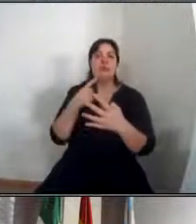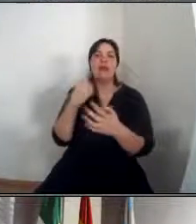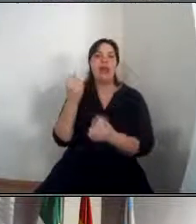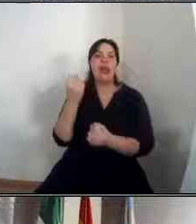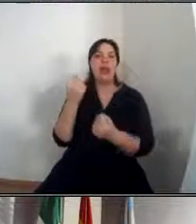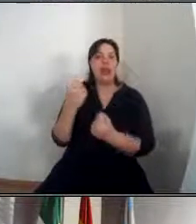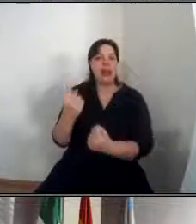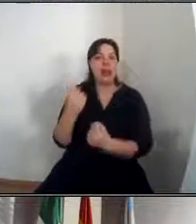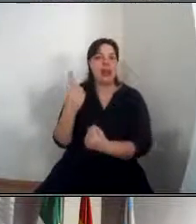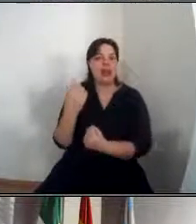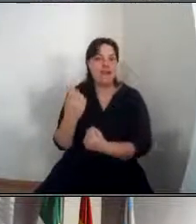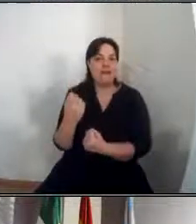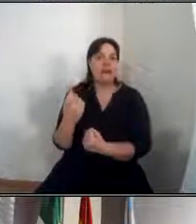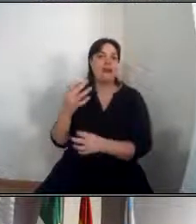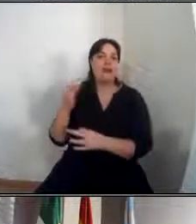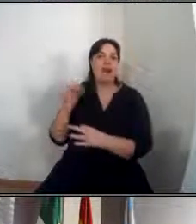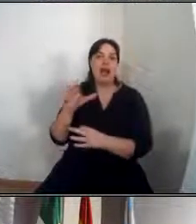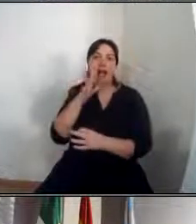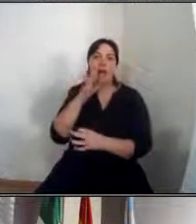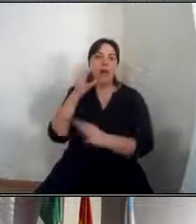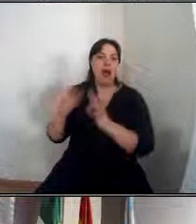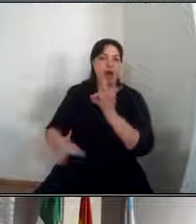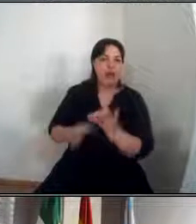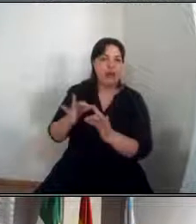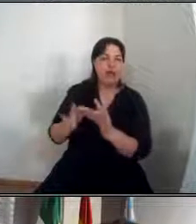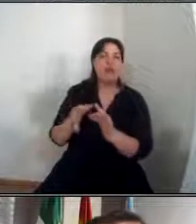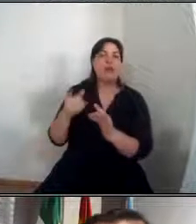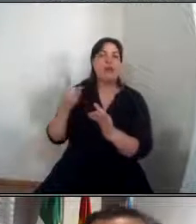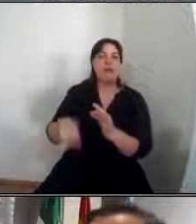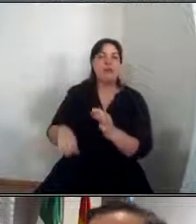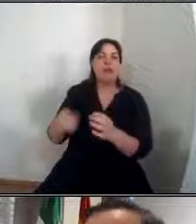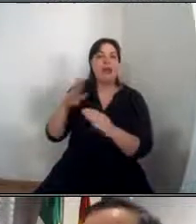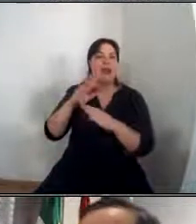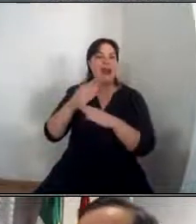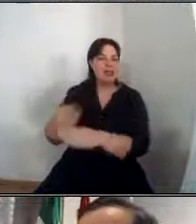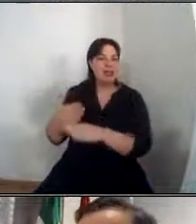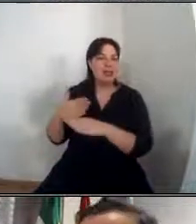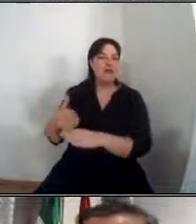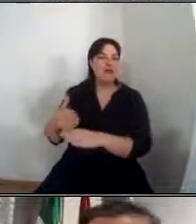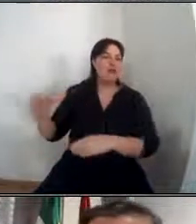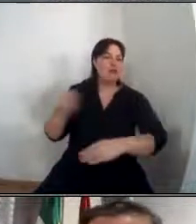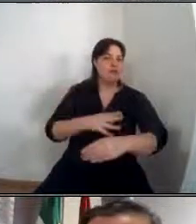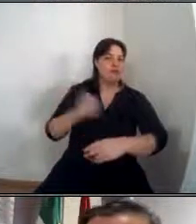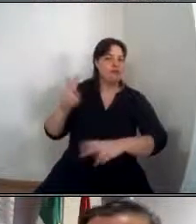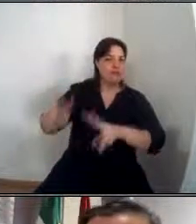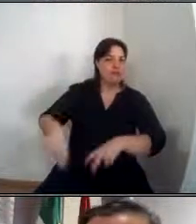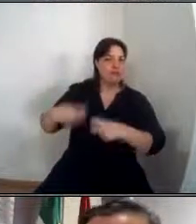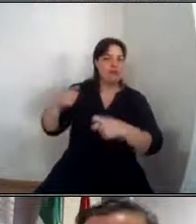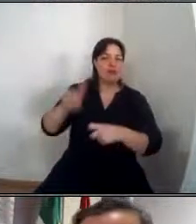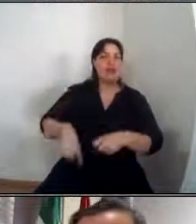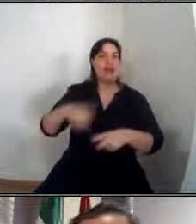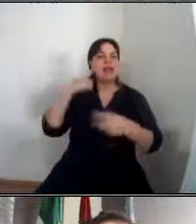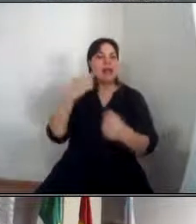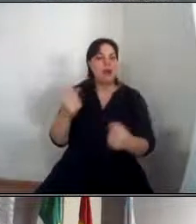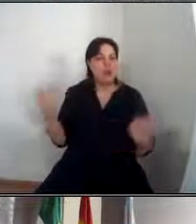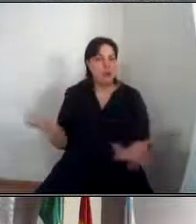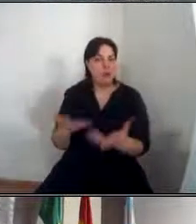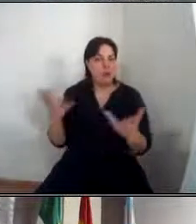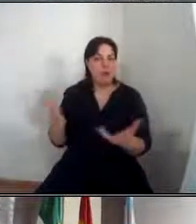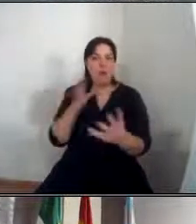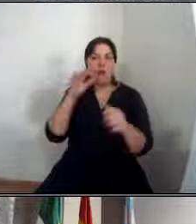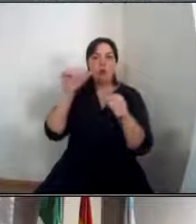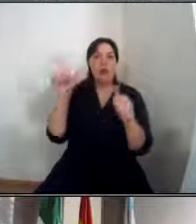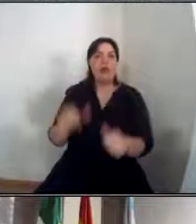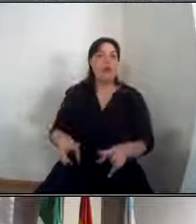en el ciclo del agua, en la recogida de residuos, etcétera, etcétera. También en la promoción de la salud, con un nuevo modelo que